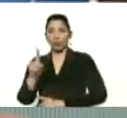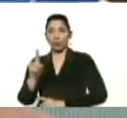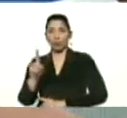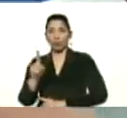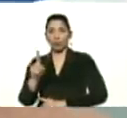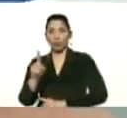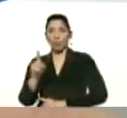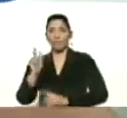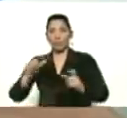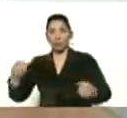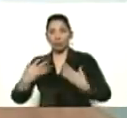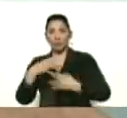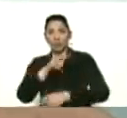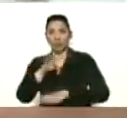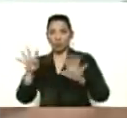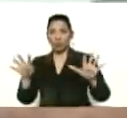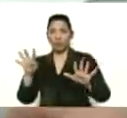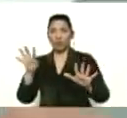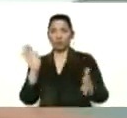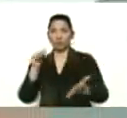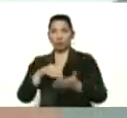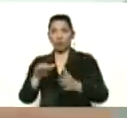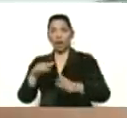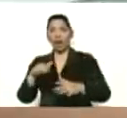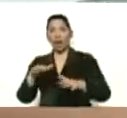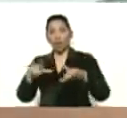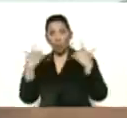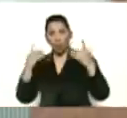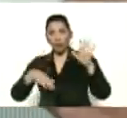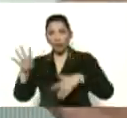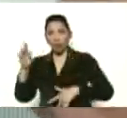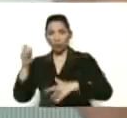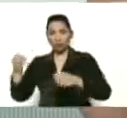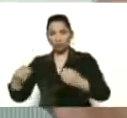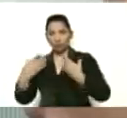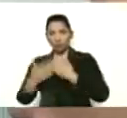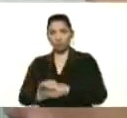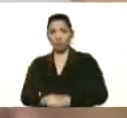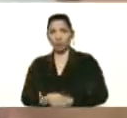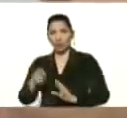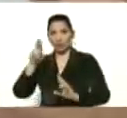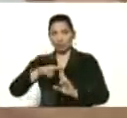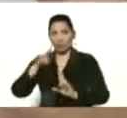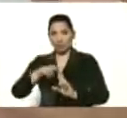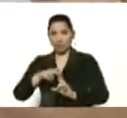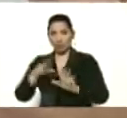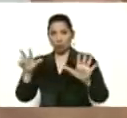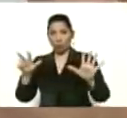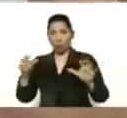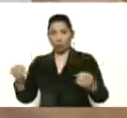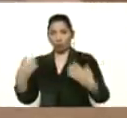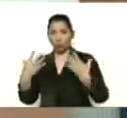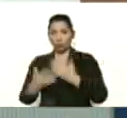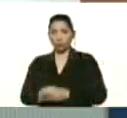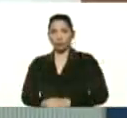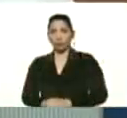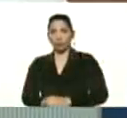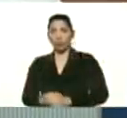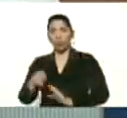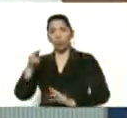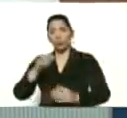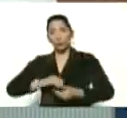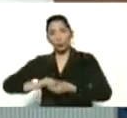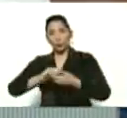Aragua 29 casos, La Guaira 14 casos, luego sigue Táchira con 8 casos, Trujillo con 7